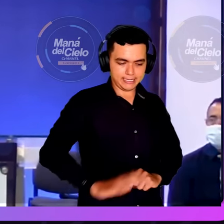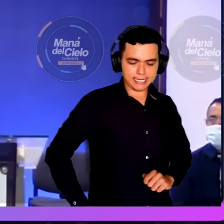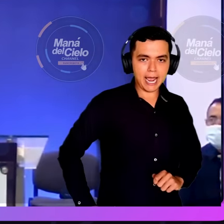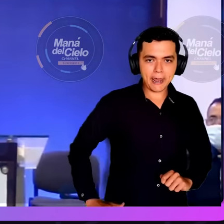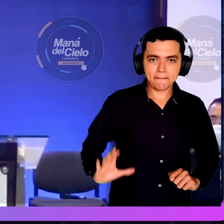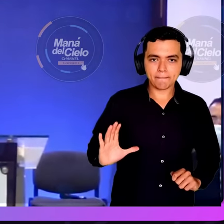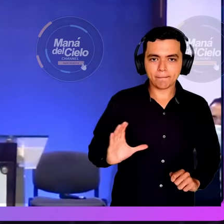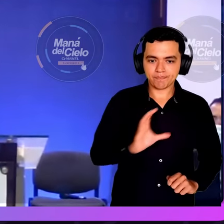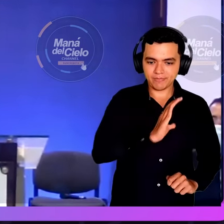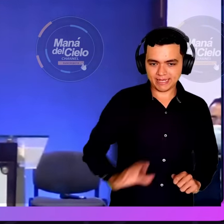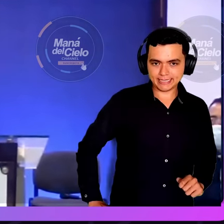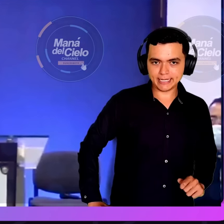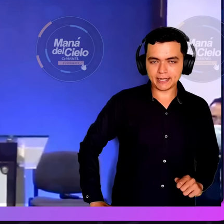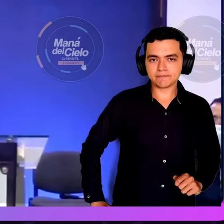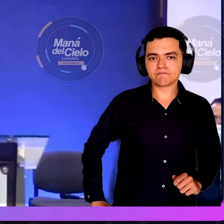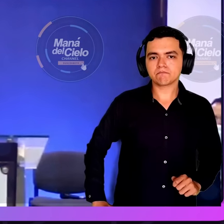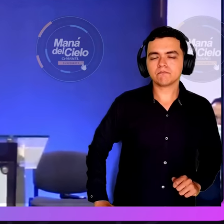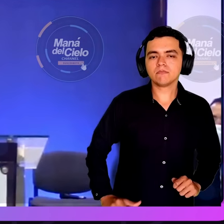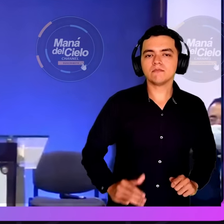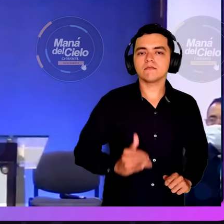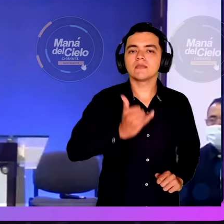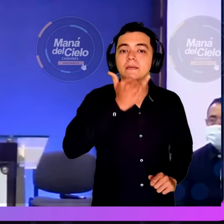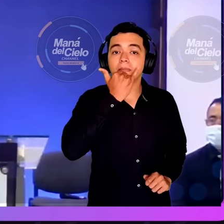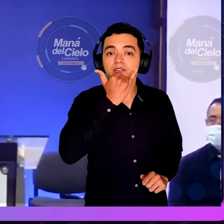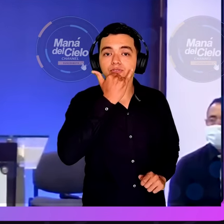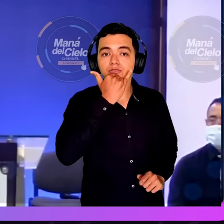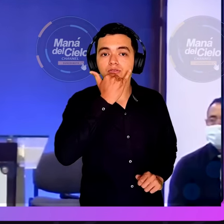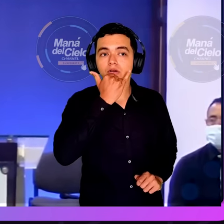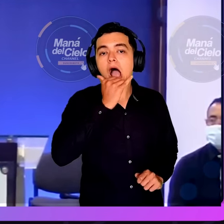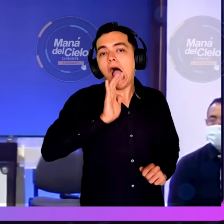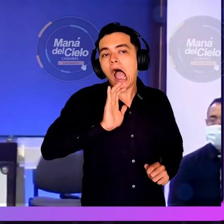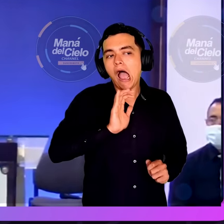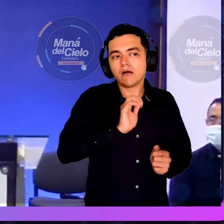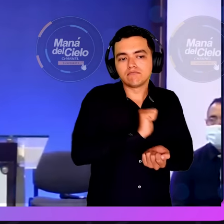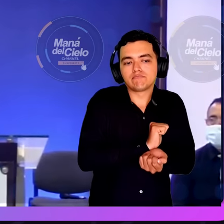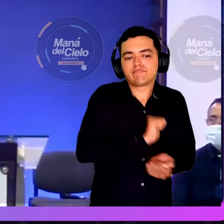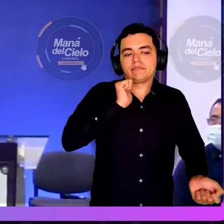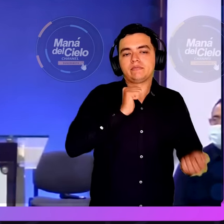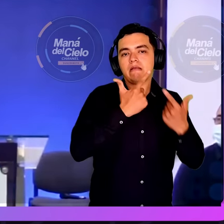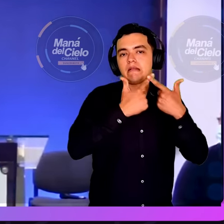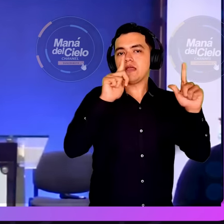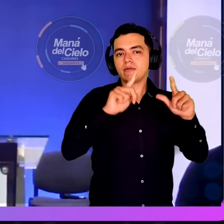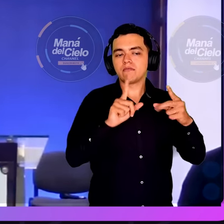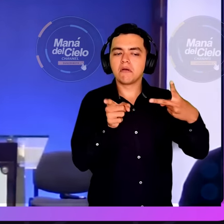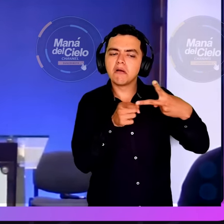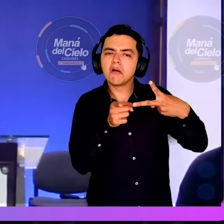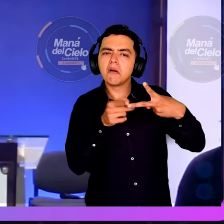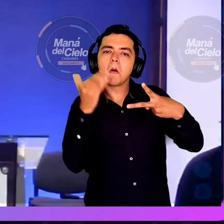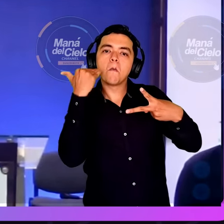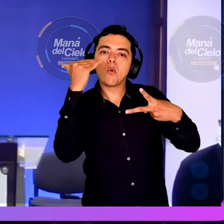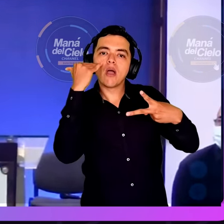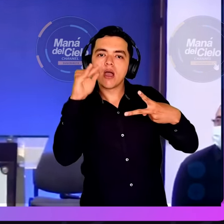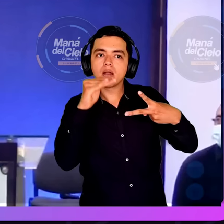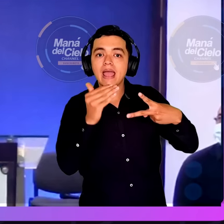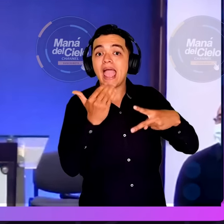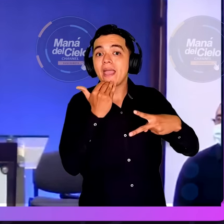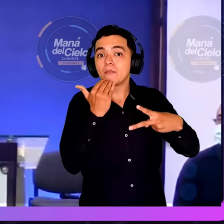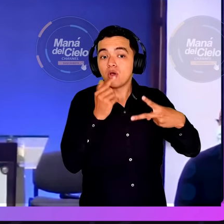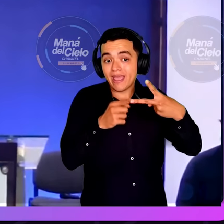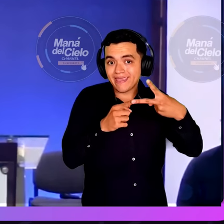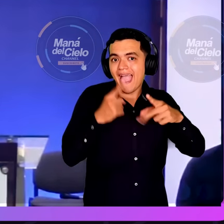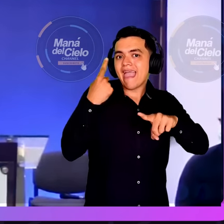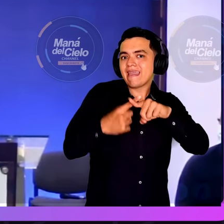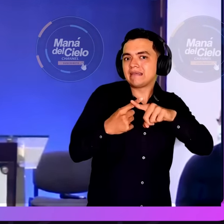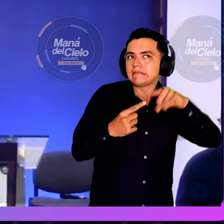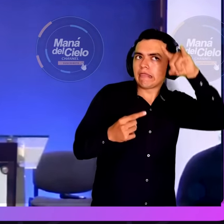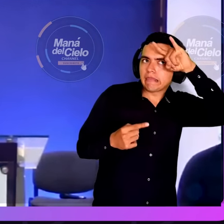Que le llaman mamá canguro, los médicos, las enfermeras, gota a gota, hasta que lo sacan de la situación. Hay personas que nacen así, no porque Dios no pueda cambiar